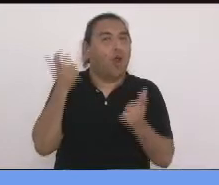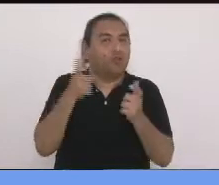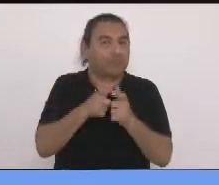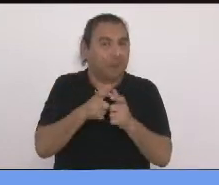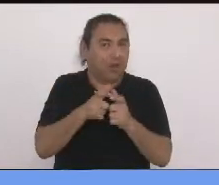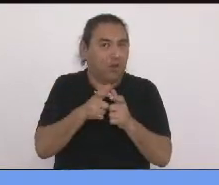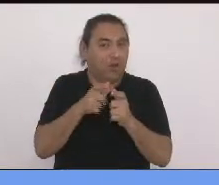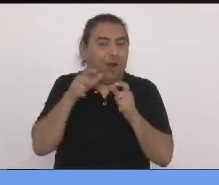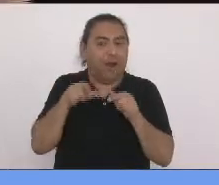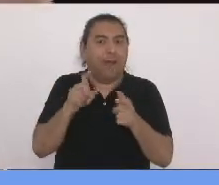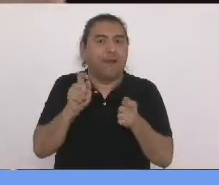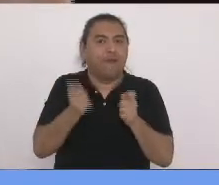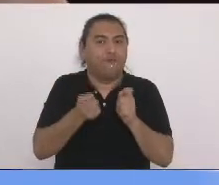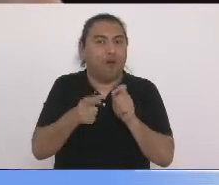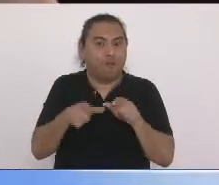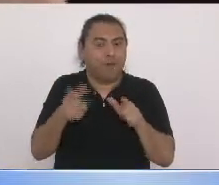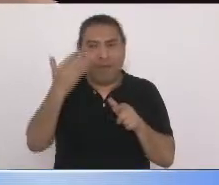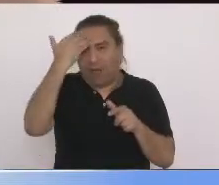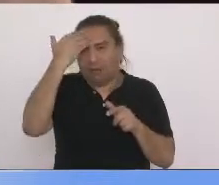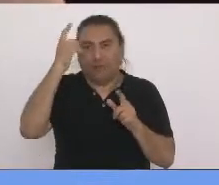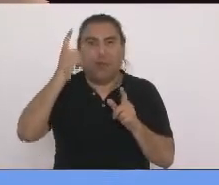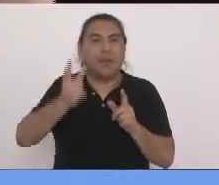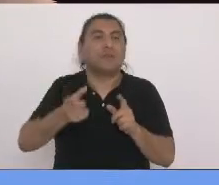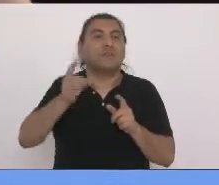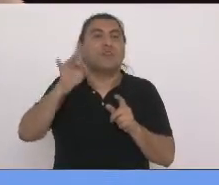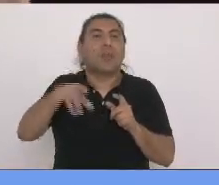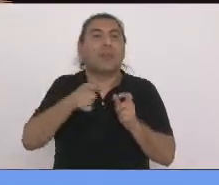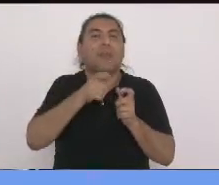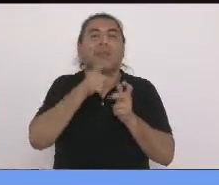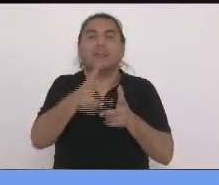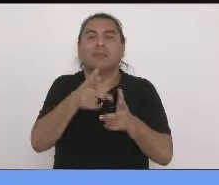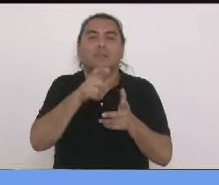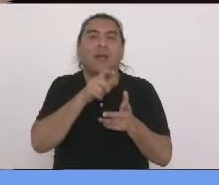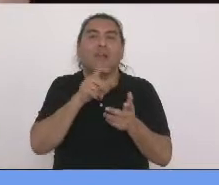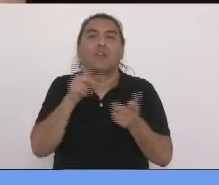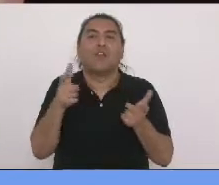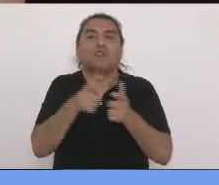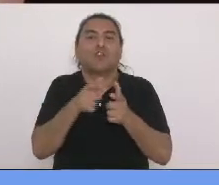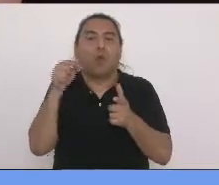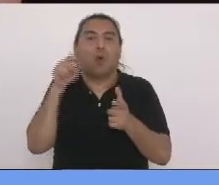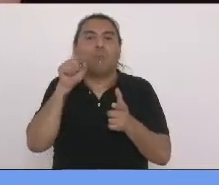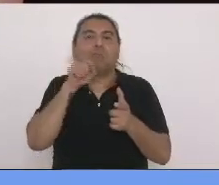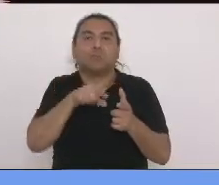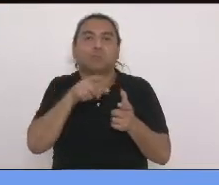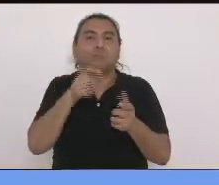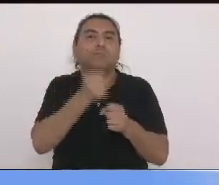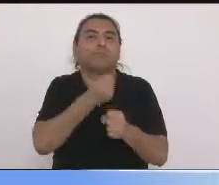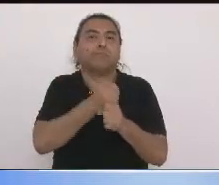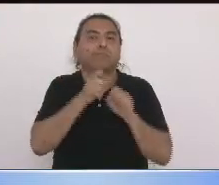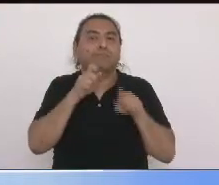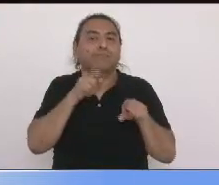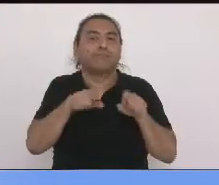fíjense que solamente dice el consejo de la magistratura cuáles eran sus funciones pero les